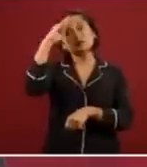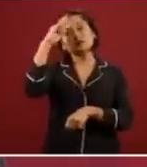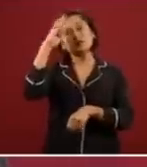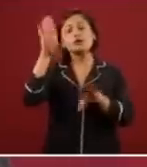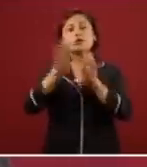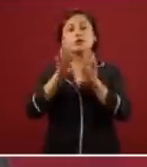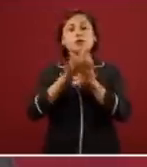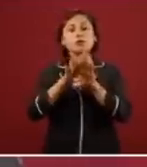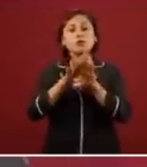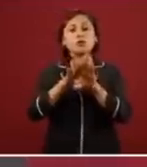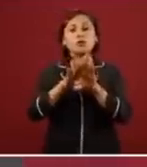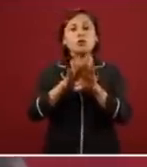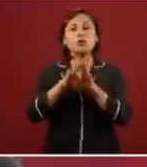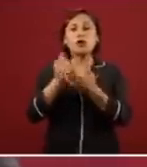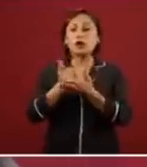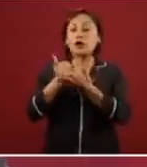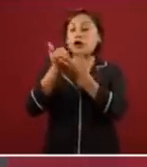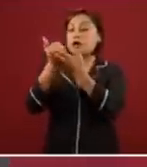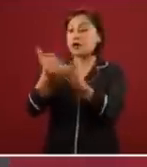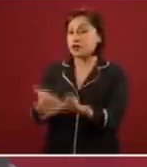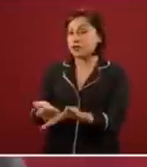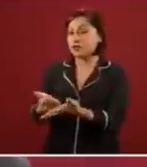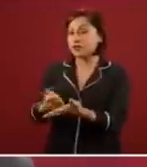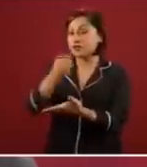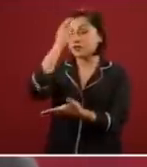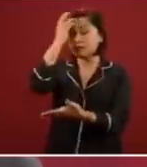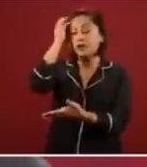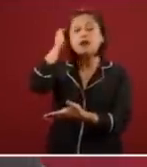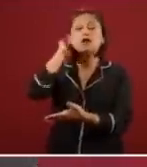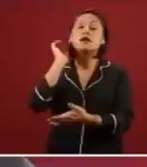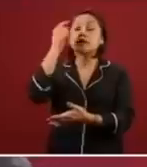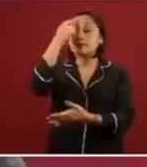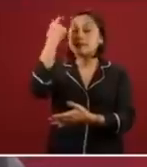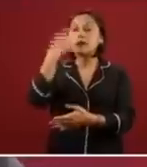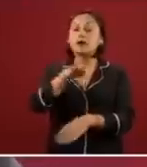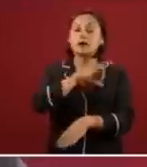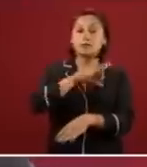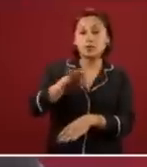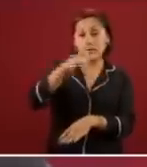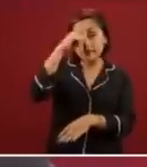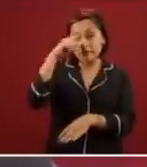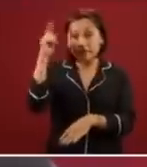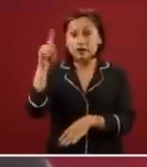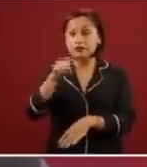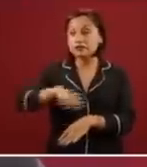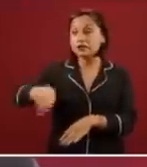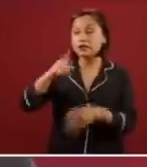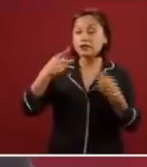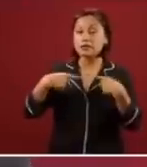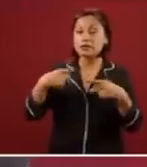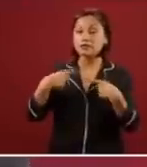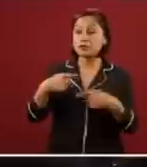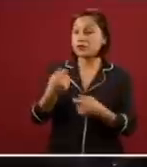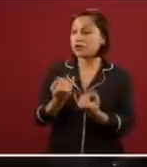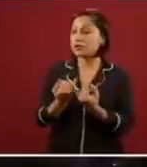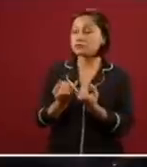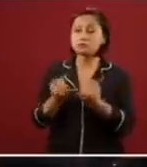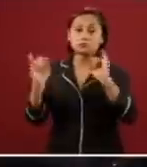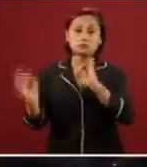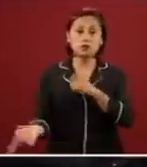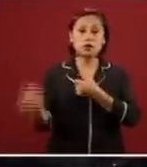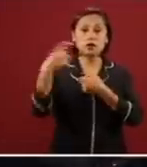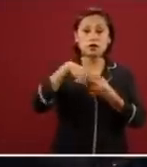la formalidad pasa por hacer mucho más flexible y mucho más fácil la incorporación de los